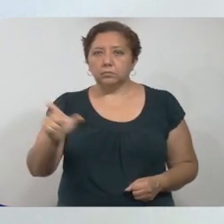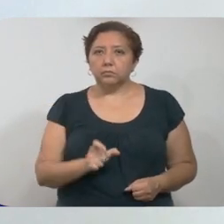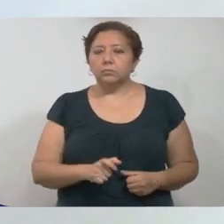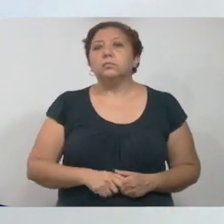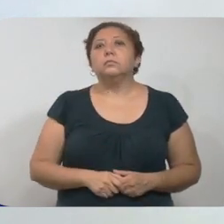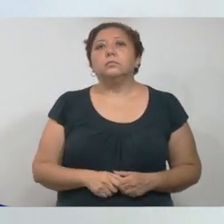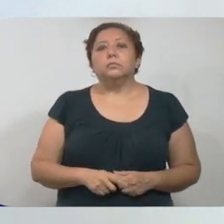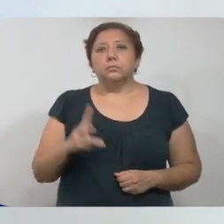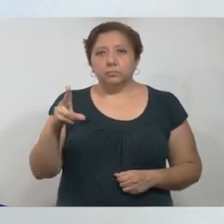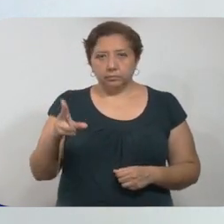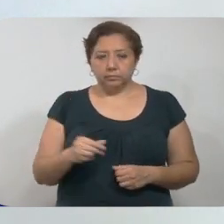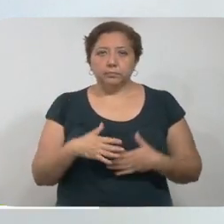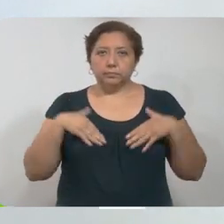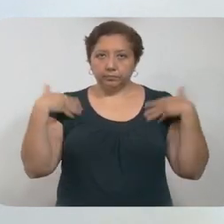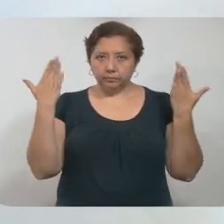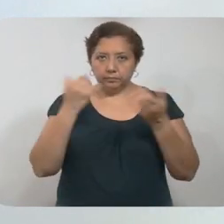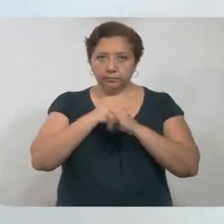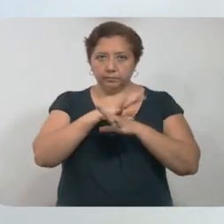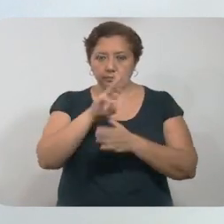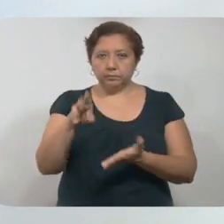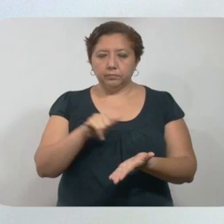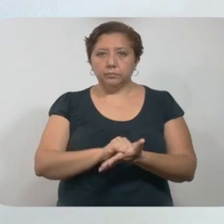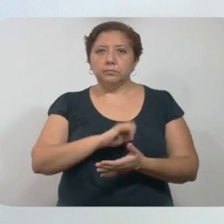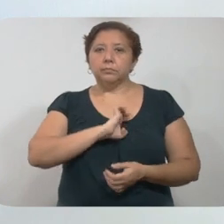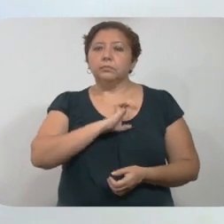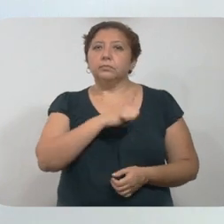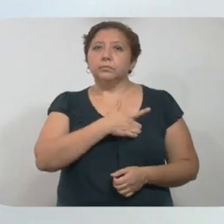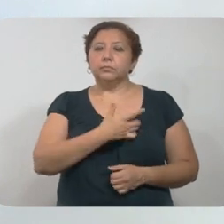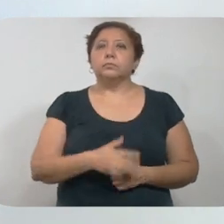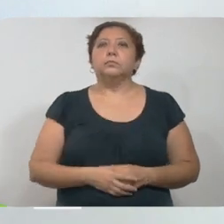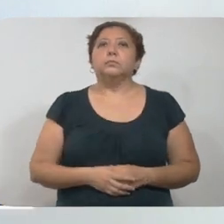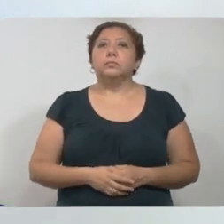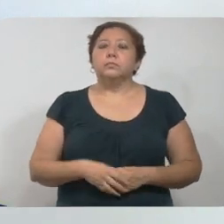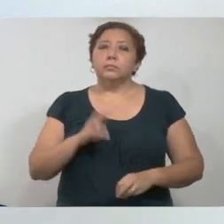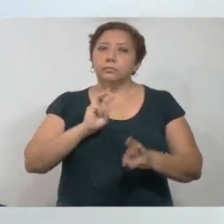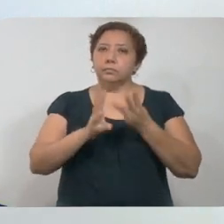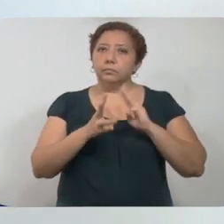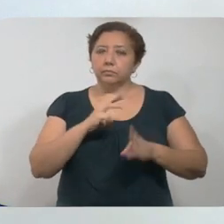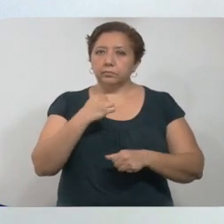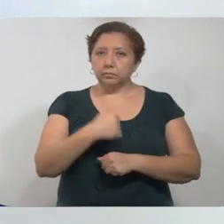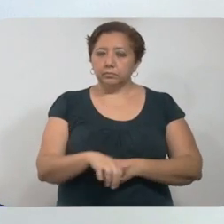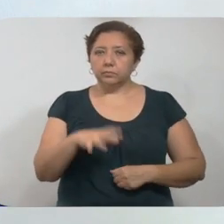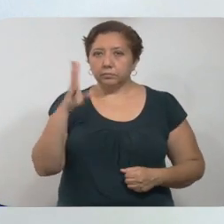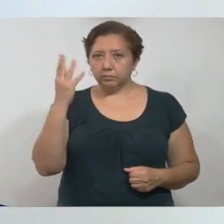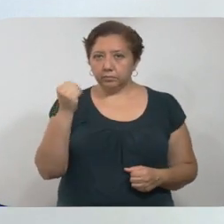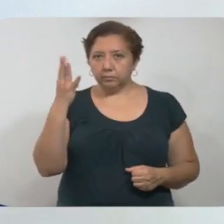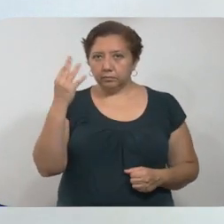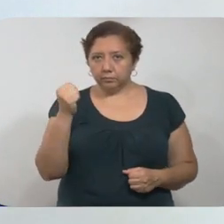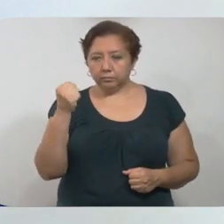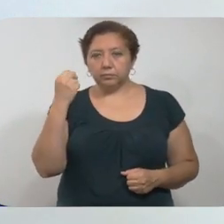.mx también ofrece información en maya y en español. El chat de WhatsApp en el número